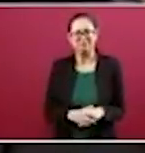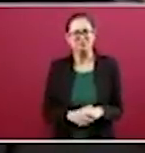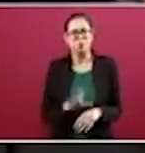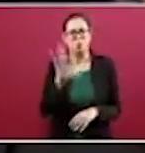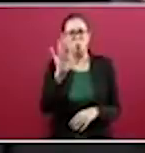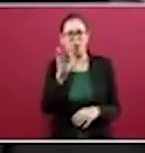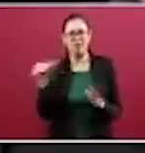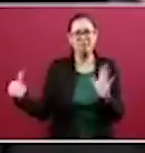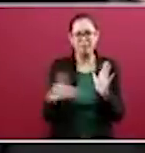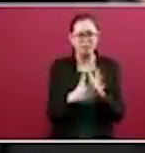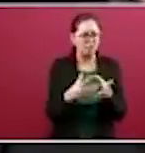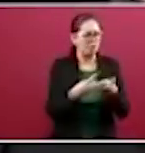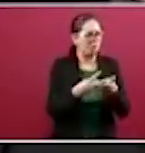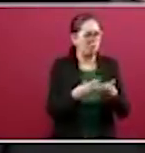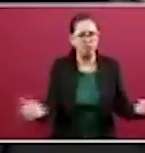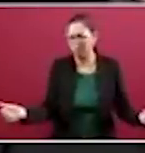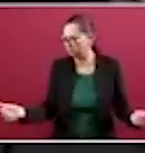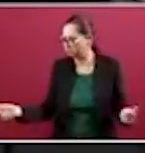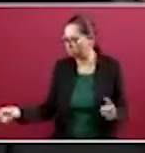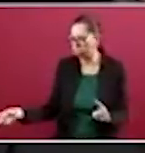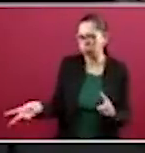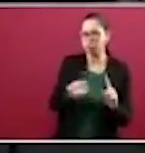40,000 desaparecidos,